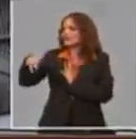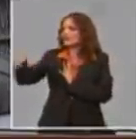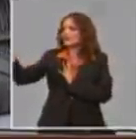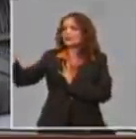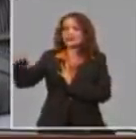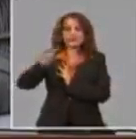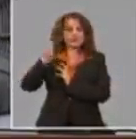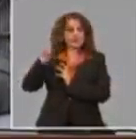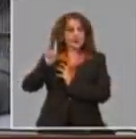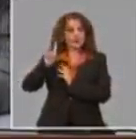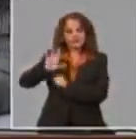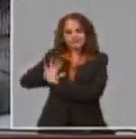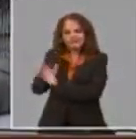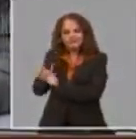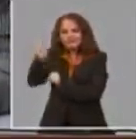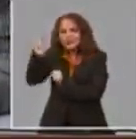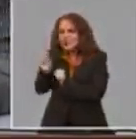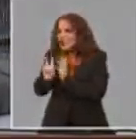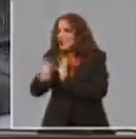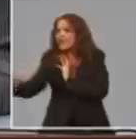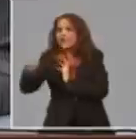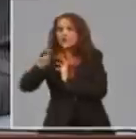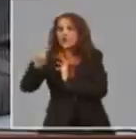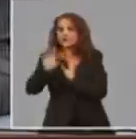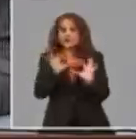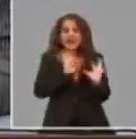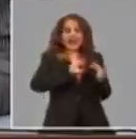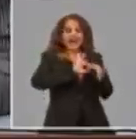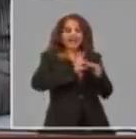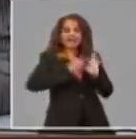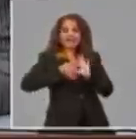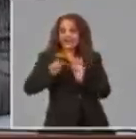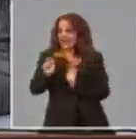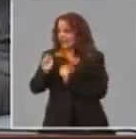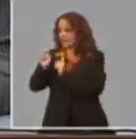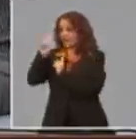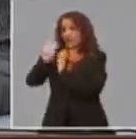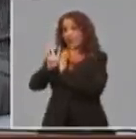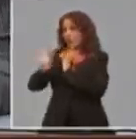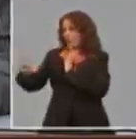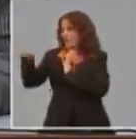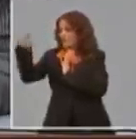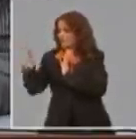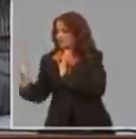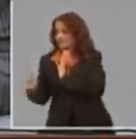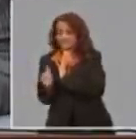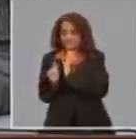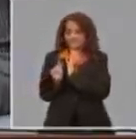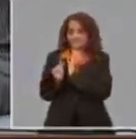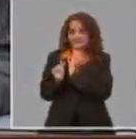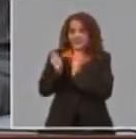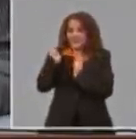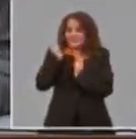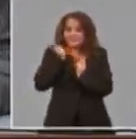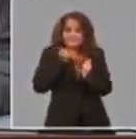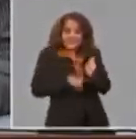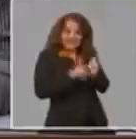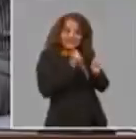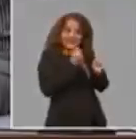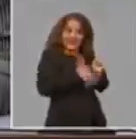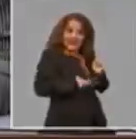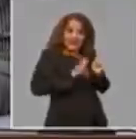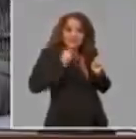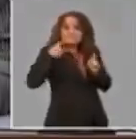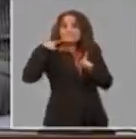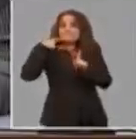contra de la cadena es poder rebelde acaparador y